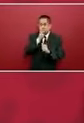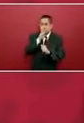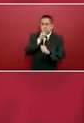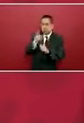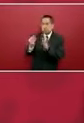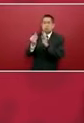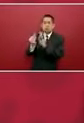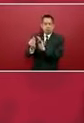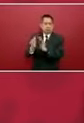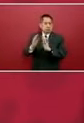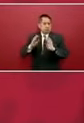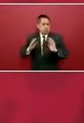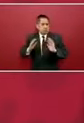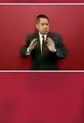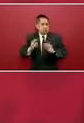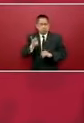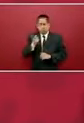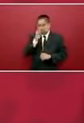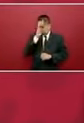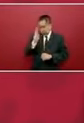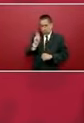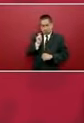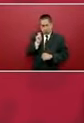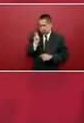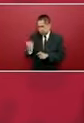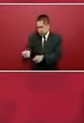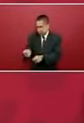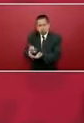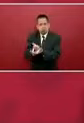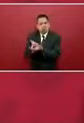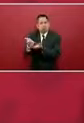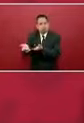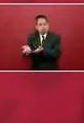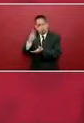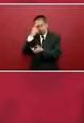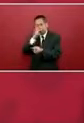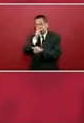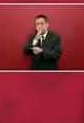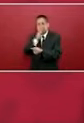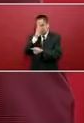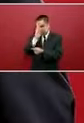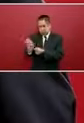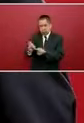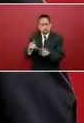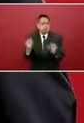padres, que ellos son los que van a tener los recursos.